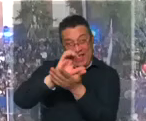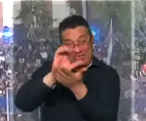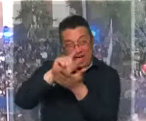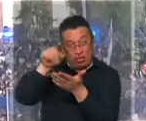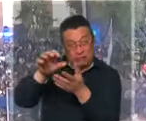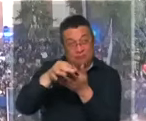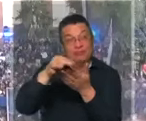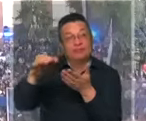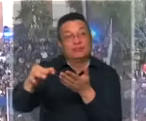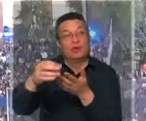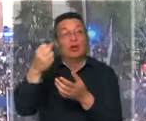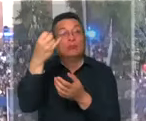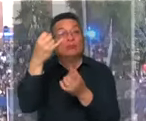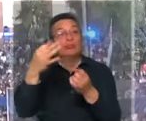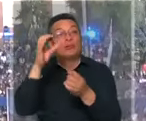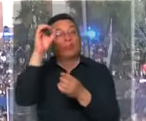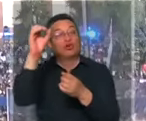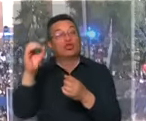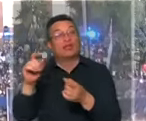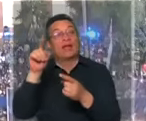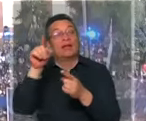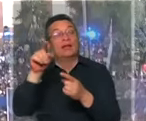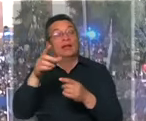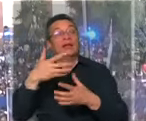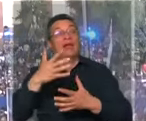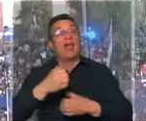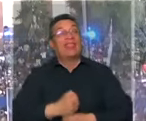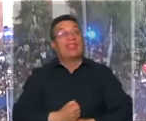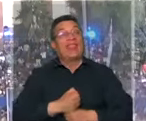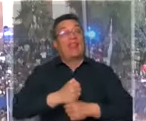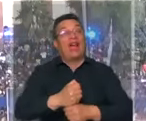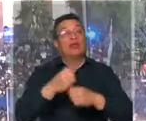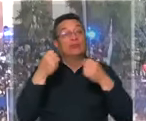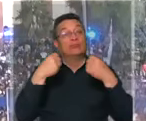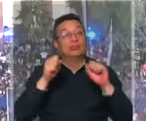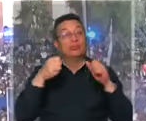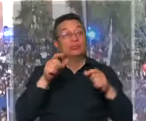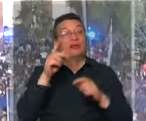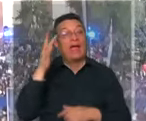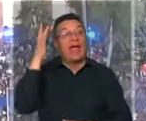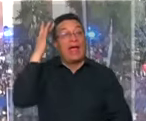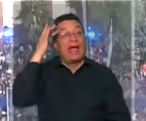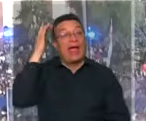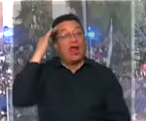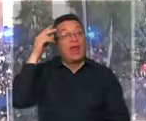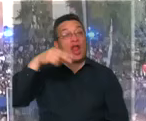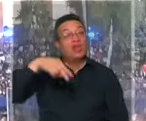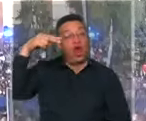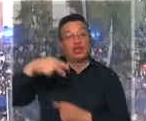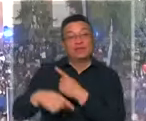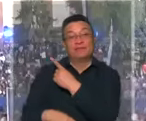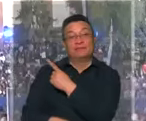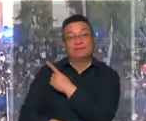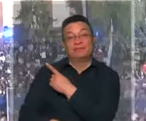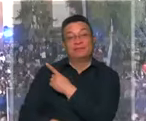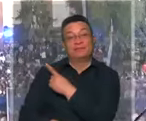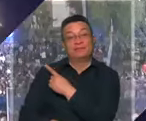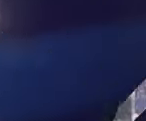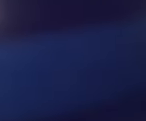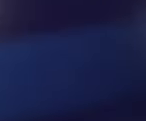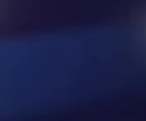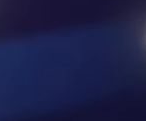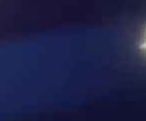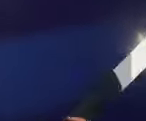porcentaje totalmente de los delegados que podría elegirse, en este caso Carolina del Norte. Libardo Buitrago está con nosotros.